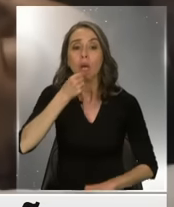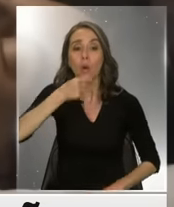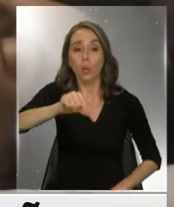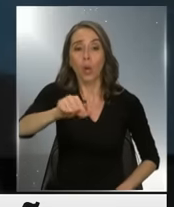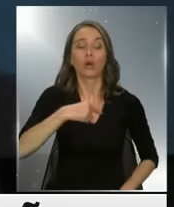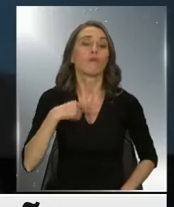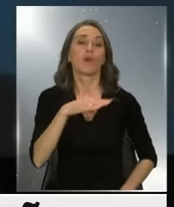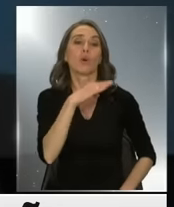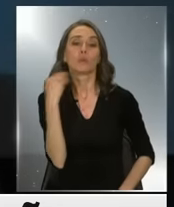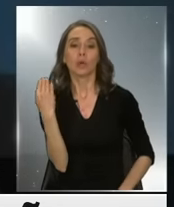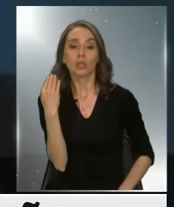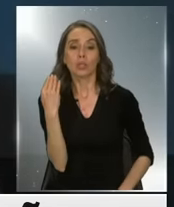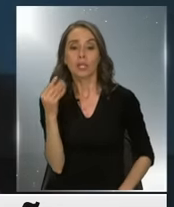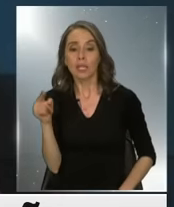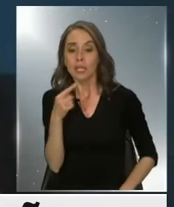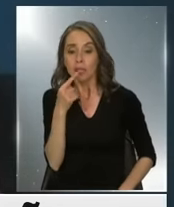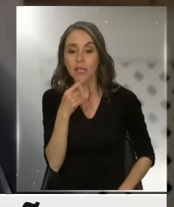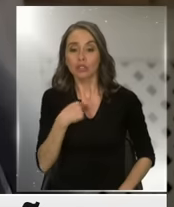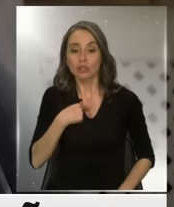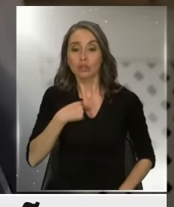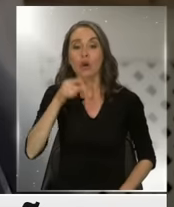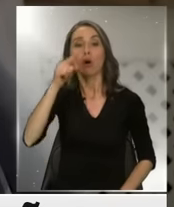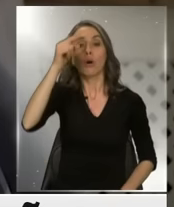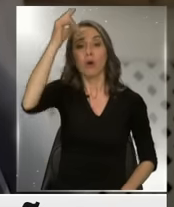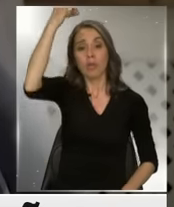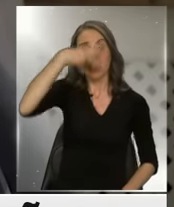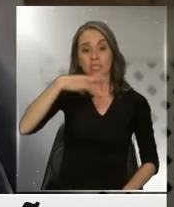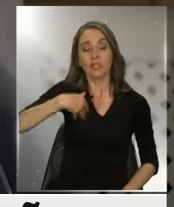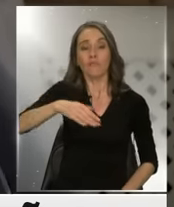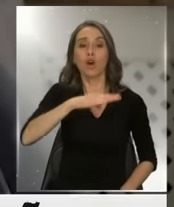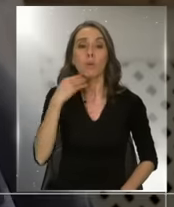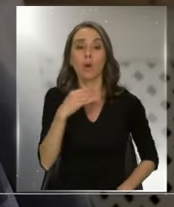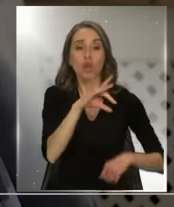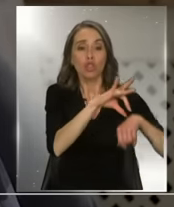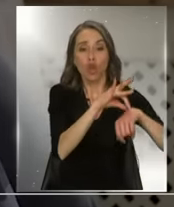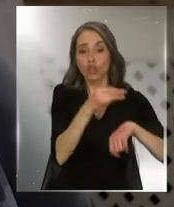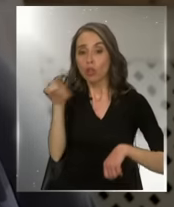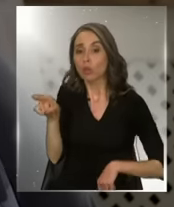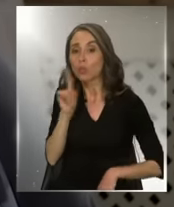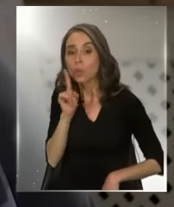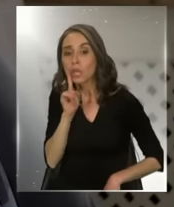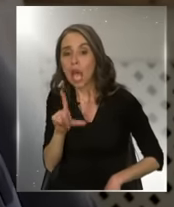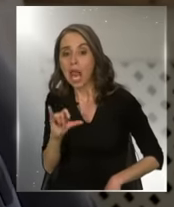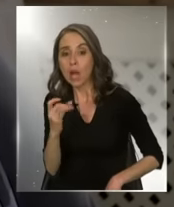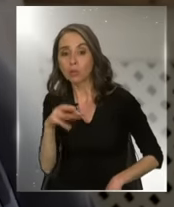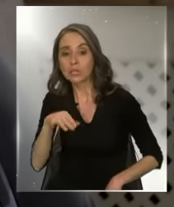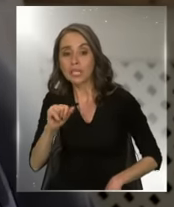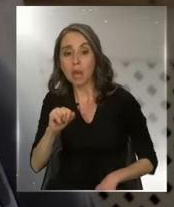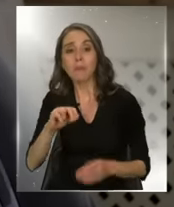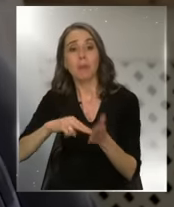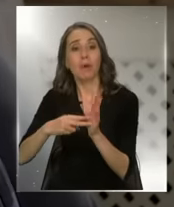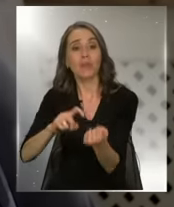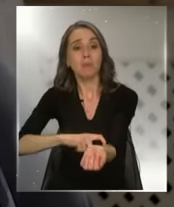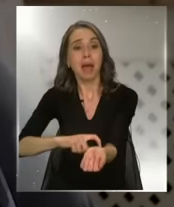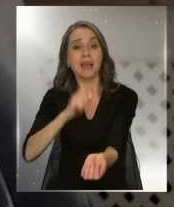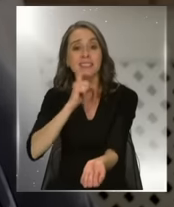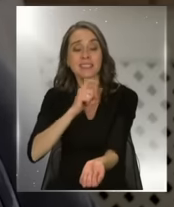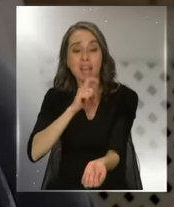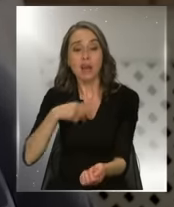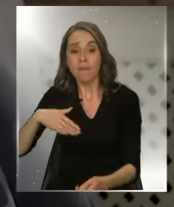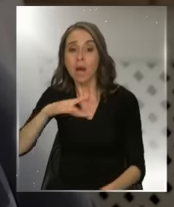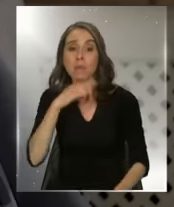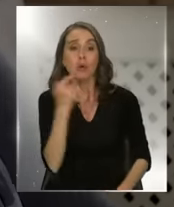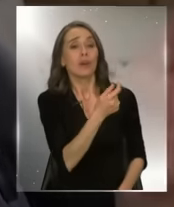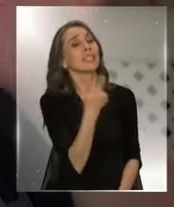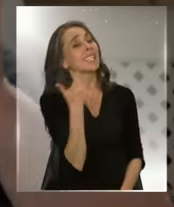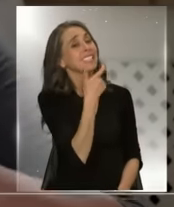su muerte. Solo destinada a morir. Cuando le dijeron que tenía leucemia, que era una enfermedad de la que incluso podía morir, Carlos